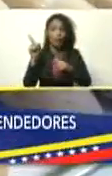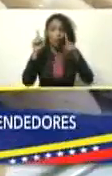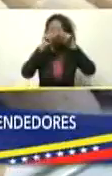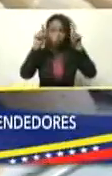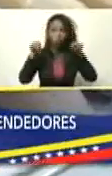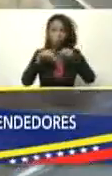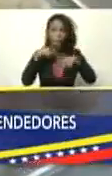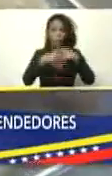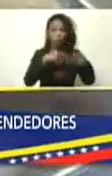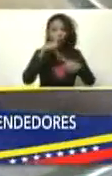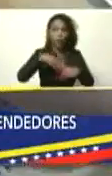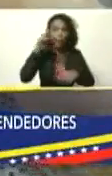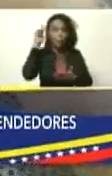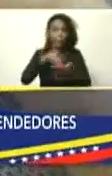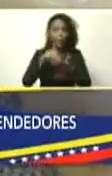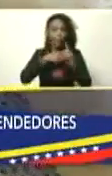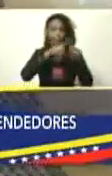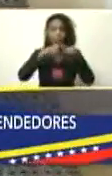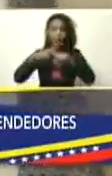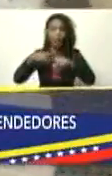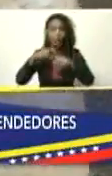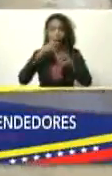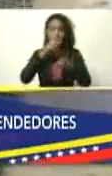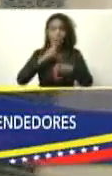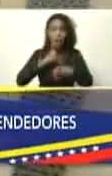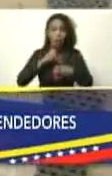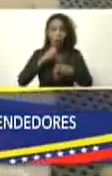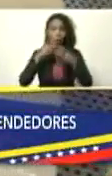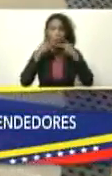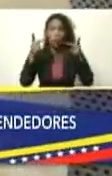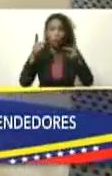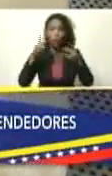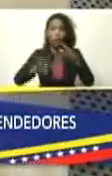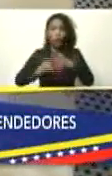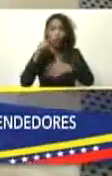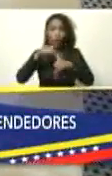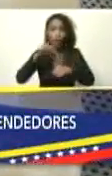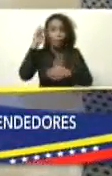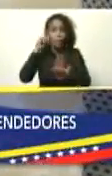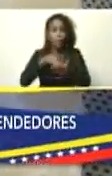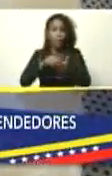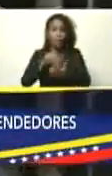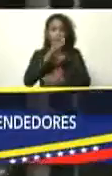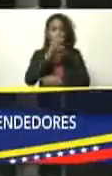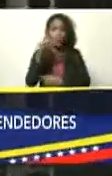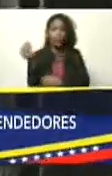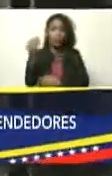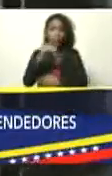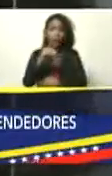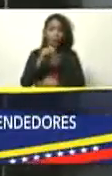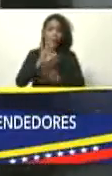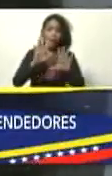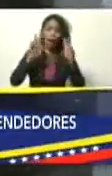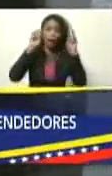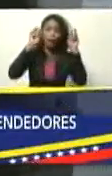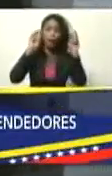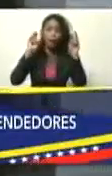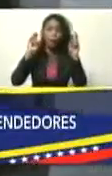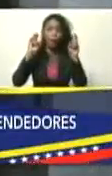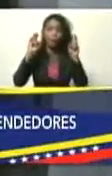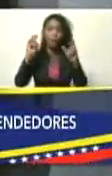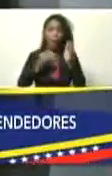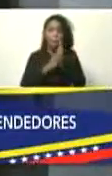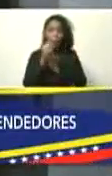acá en Miranda, entre los distintos bancos públicos, el Fondo de Miranda. Hoy vamos a incorporar 300 más ya en el marco del motor emprendimiento, y